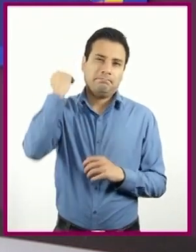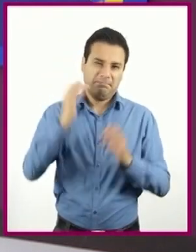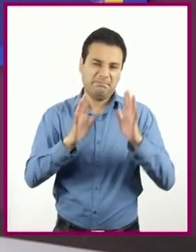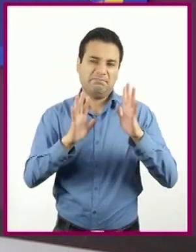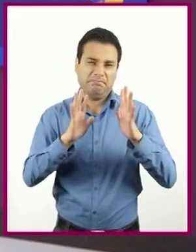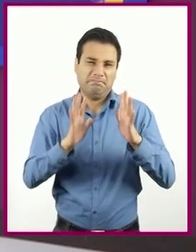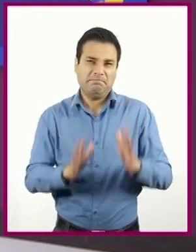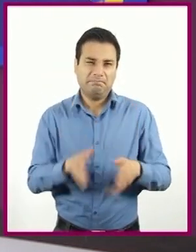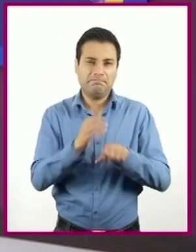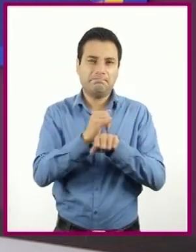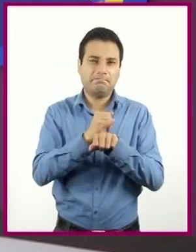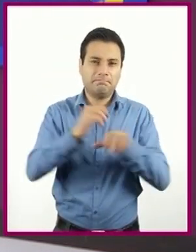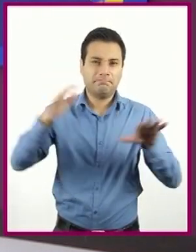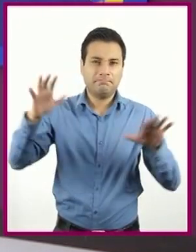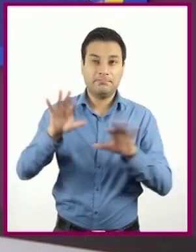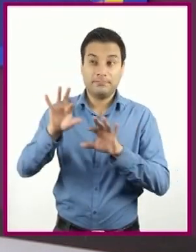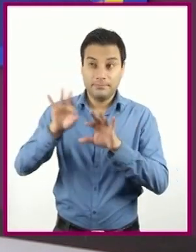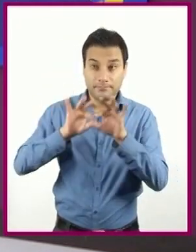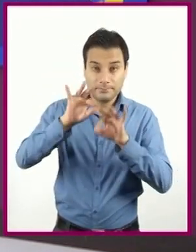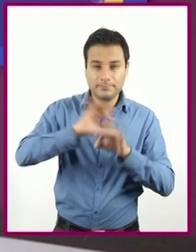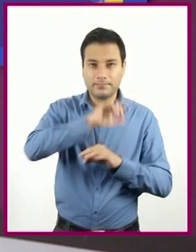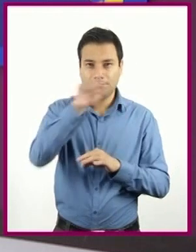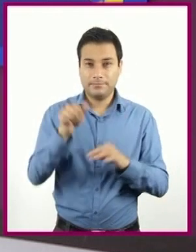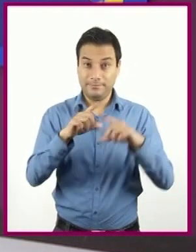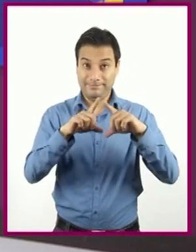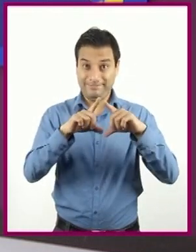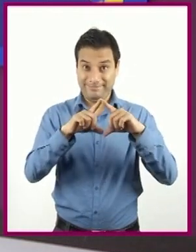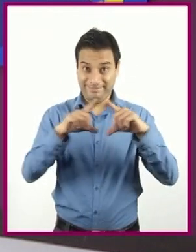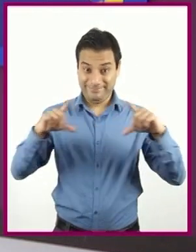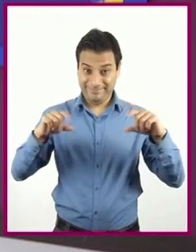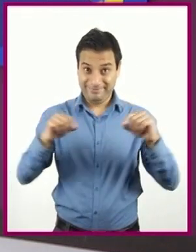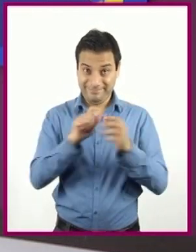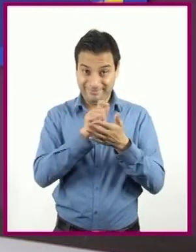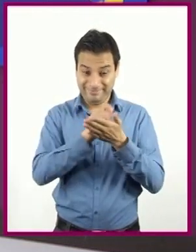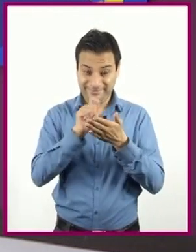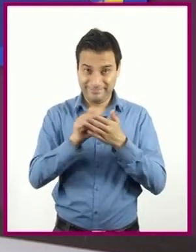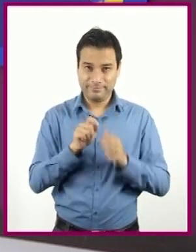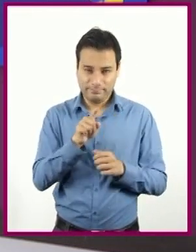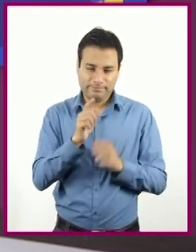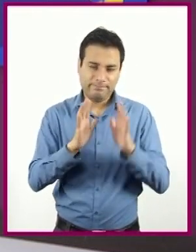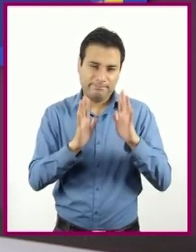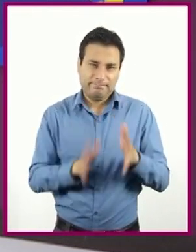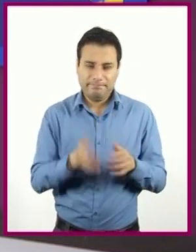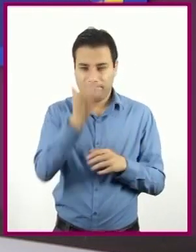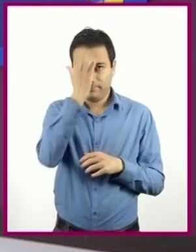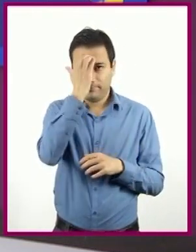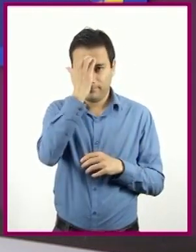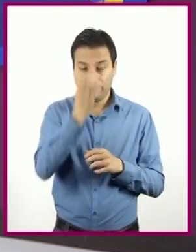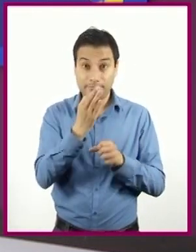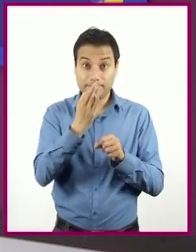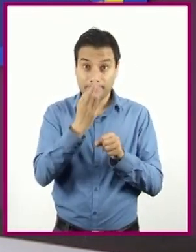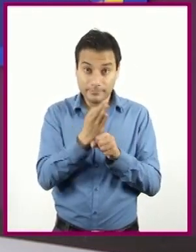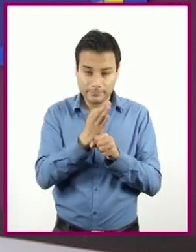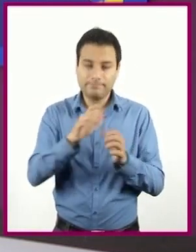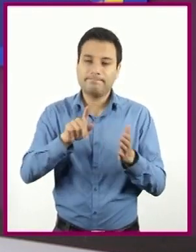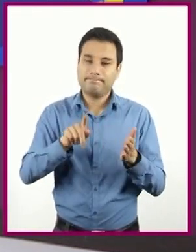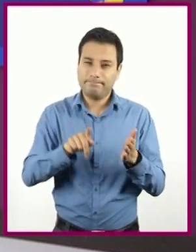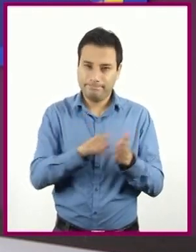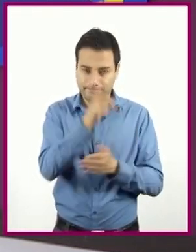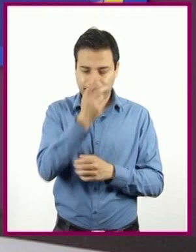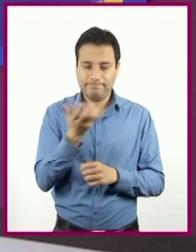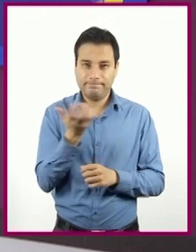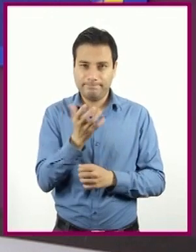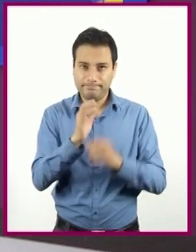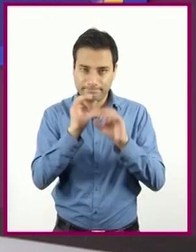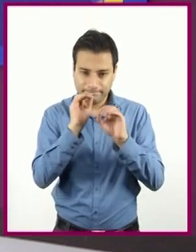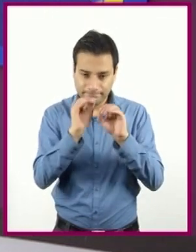información en fichas y recuerden cómo es su elaboración. En esta sesión retomaremos dichos conocimientos y buscaremos